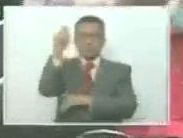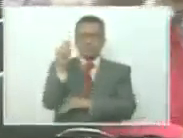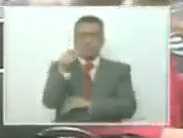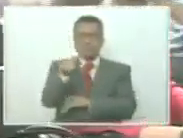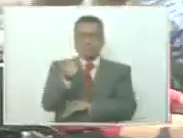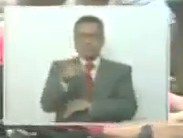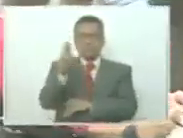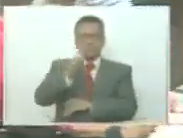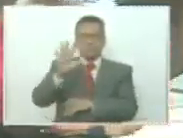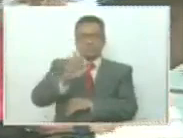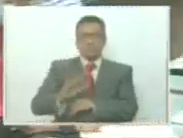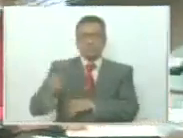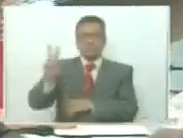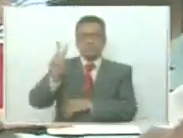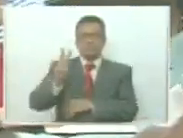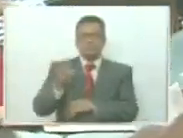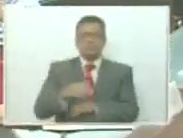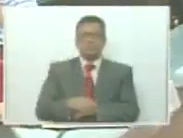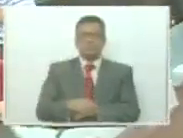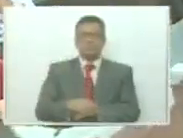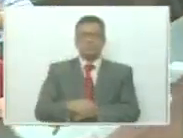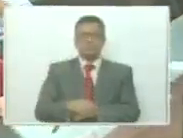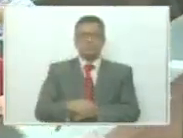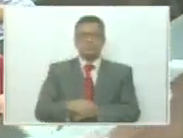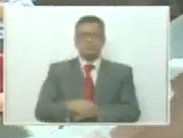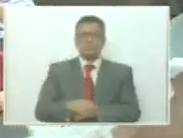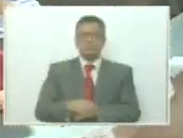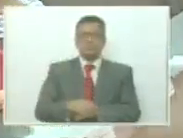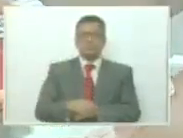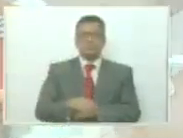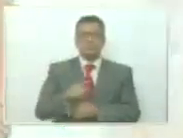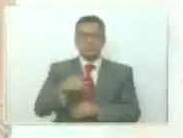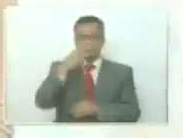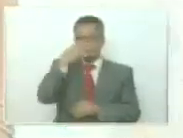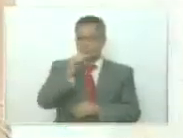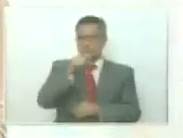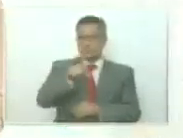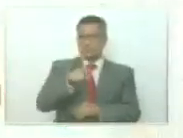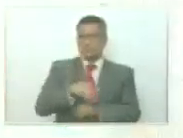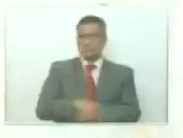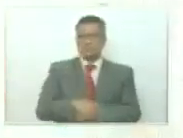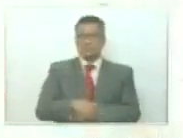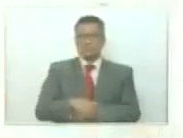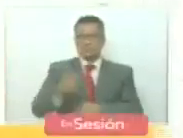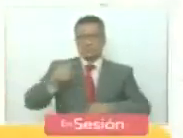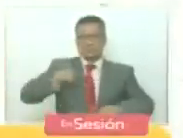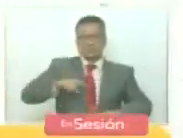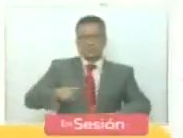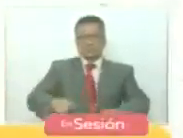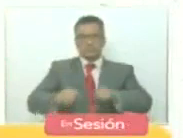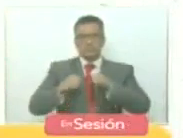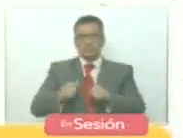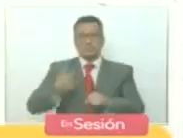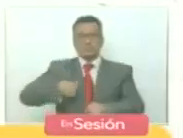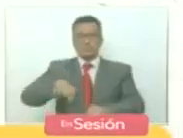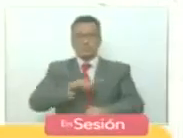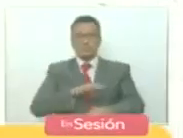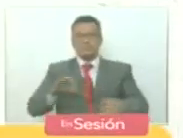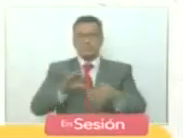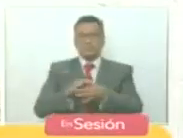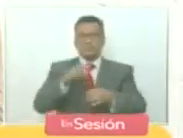esta República Bolivariana de Venezuela, al que entendió que debíamos consolidar nuestras